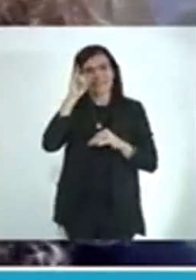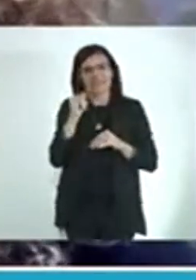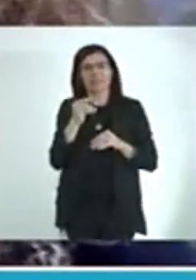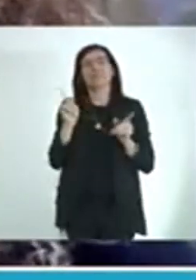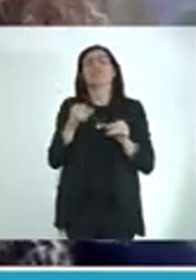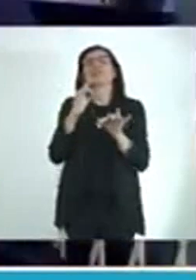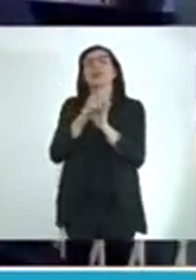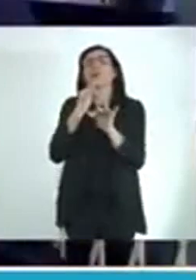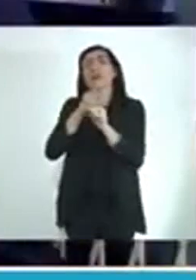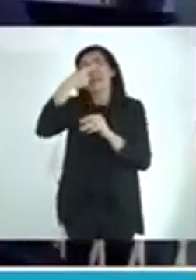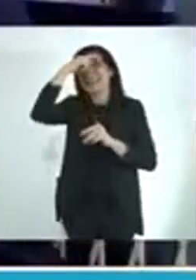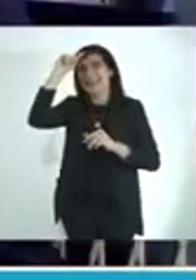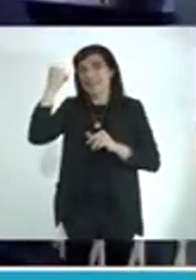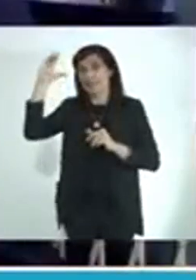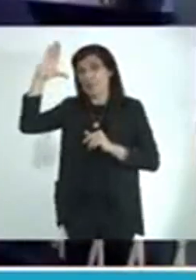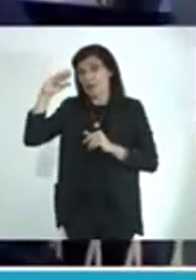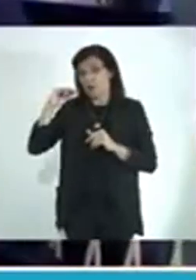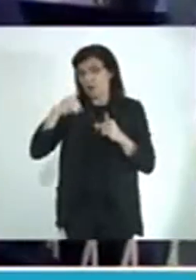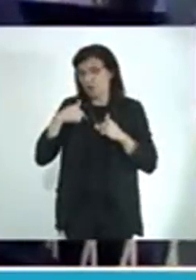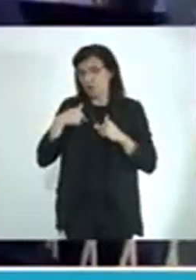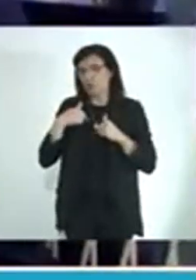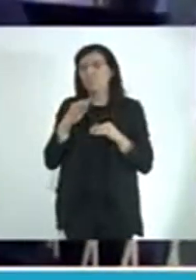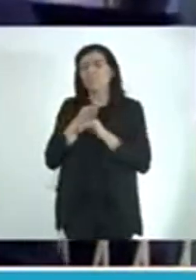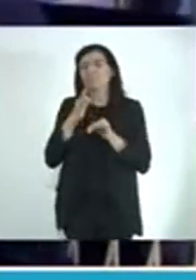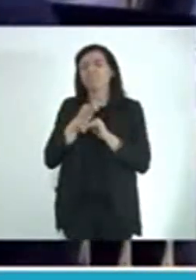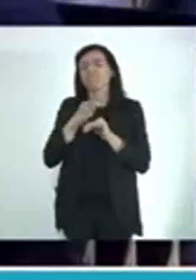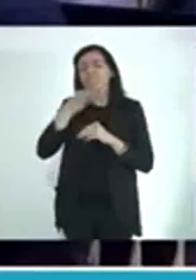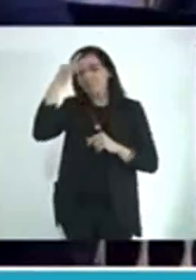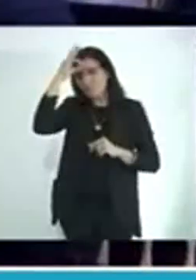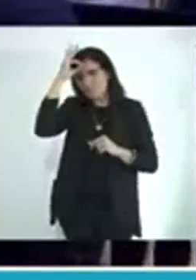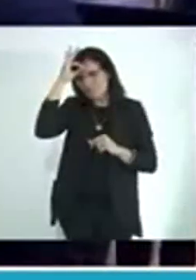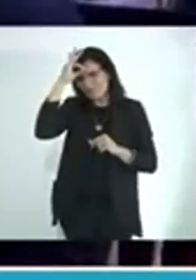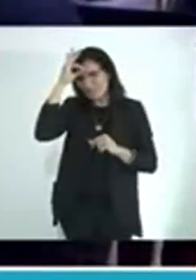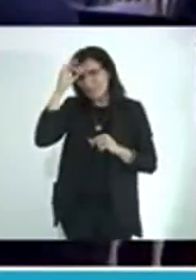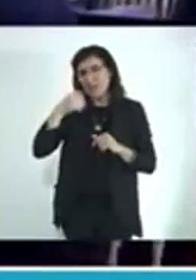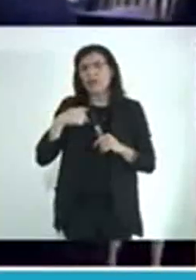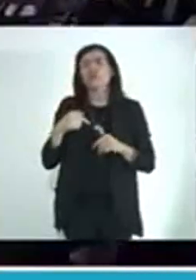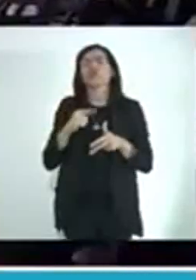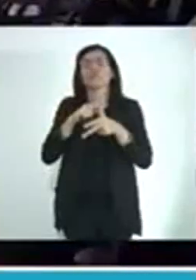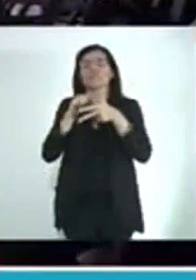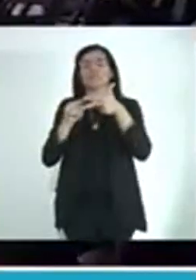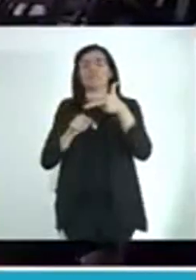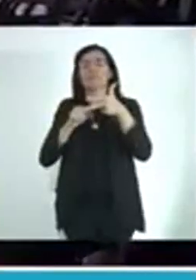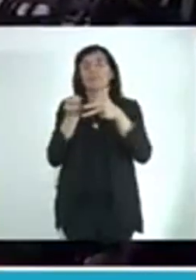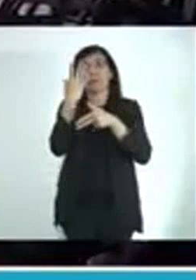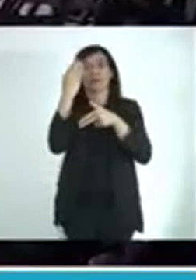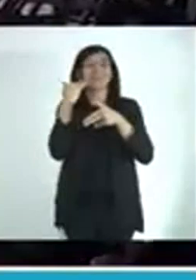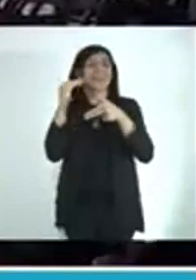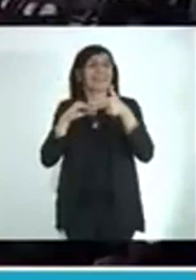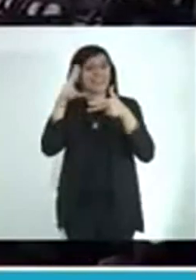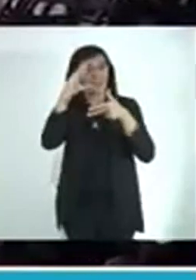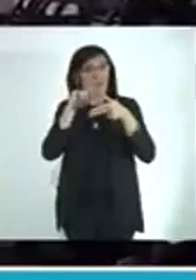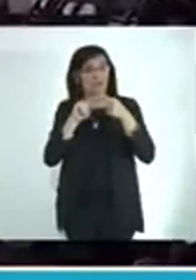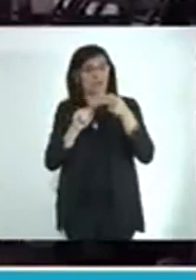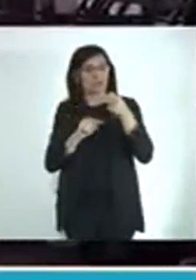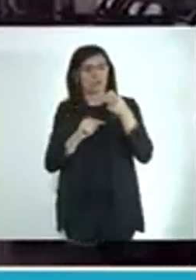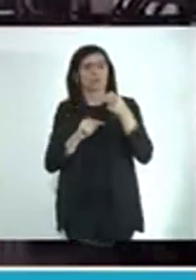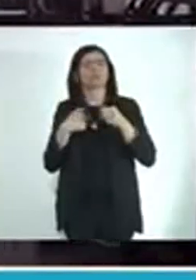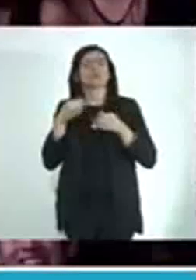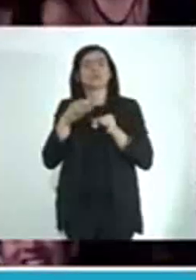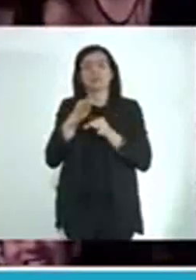Nacional Nocturno. Enseño teatro en el ciclo básico, que es la materia de educación artística, y en el caso de la Escuela